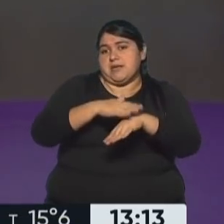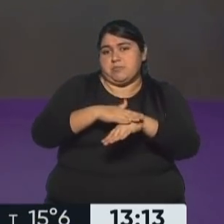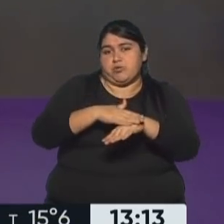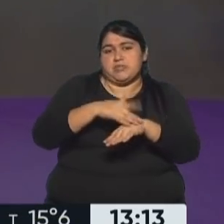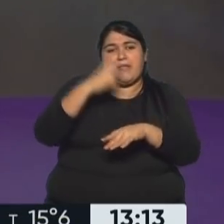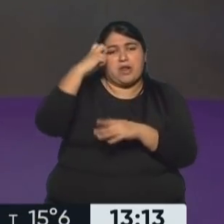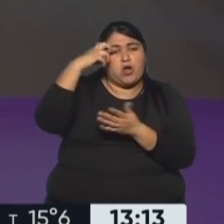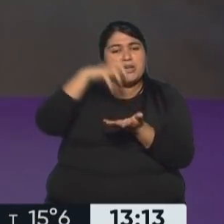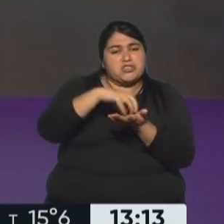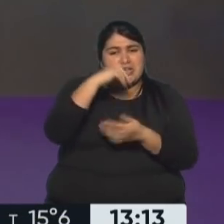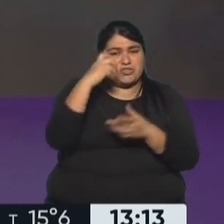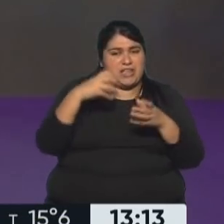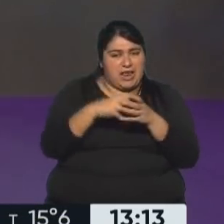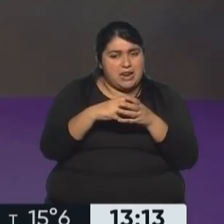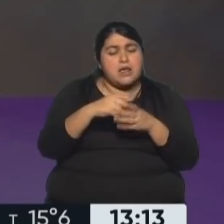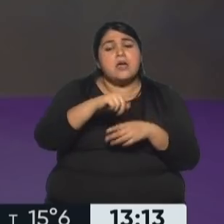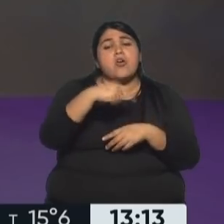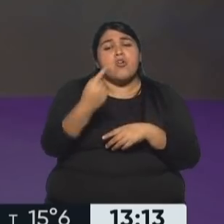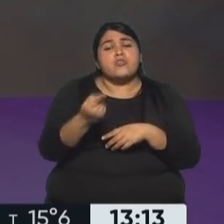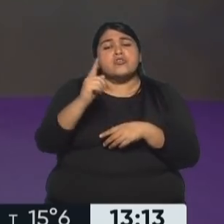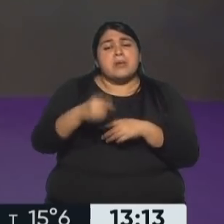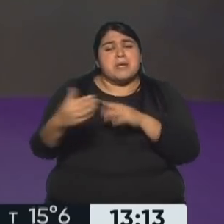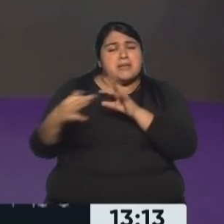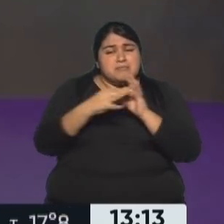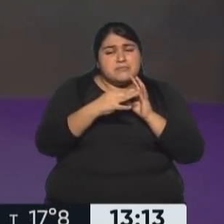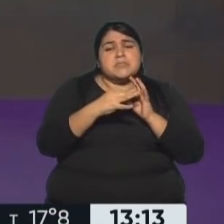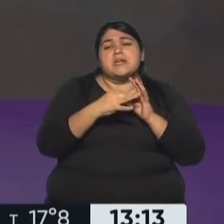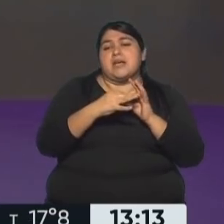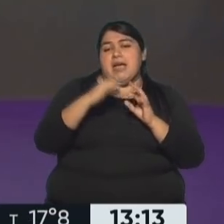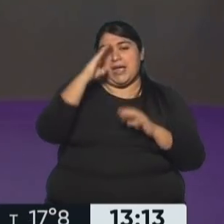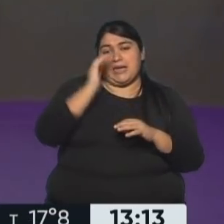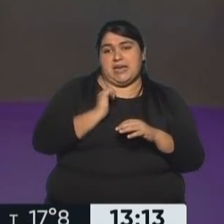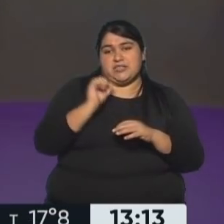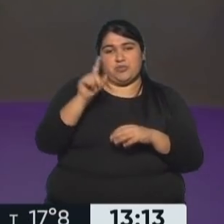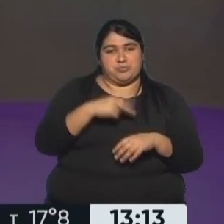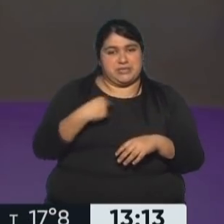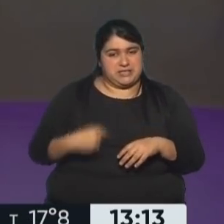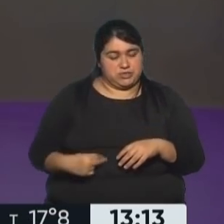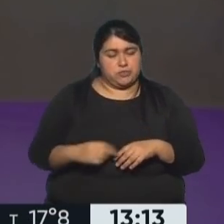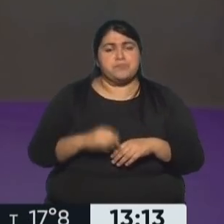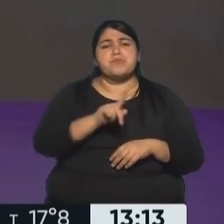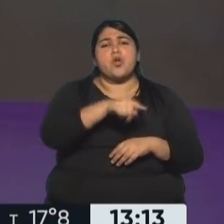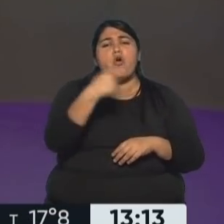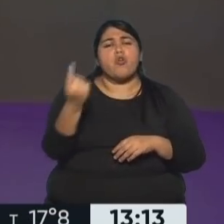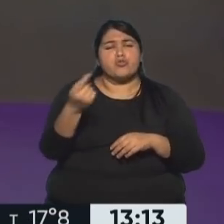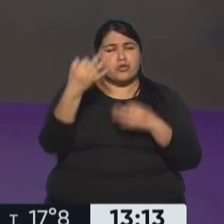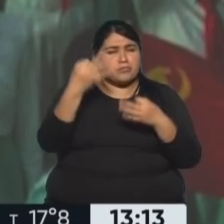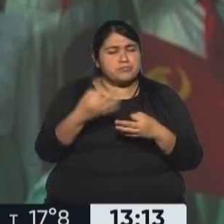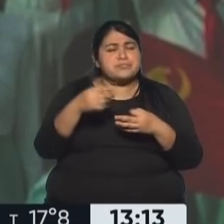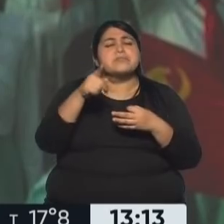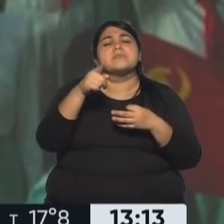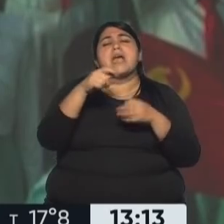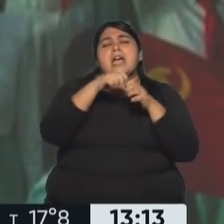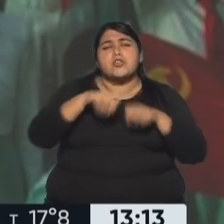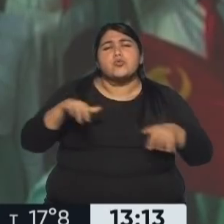del Congreso Nacional del partido, y a su vez están vinculados al Ejército de Liberación del Pueblo, que es el ejército chino. Vamos a ver ahora la estructura política